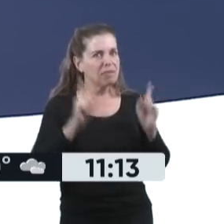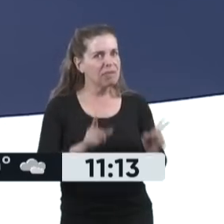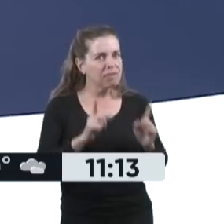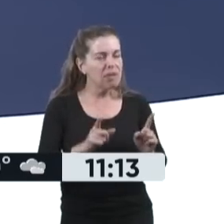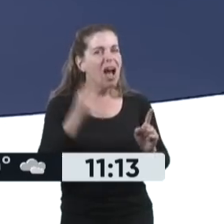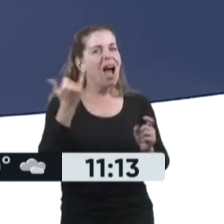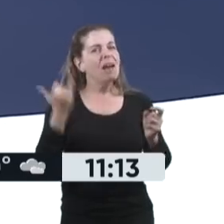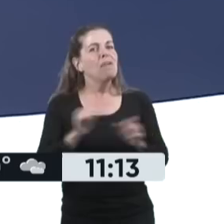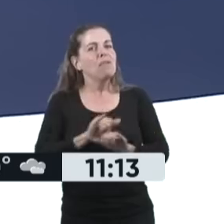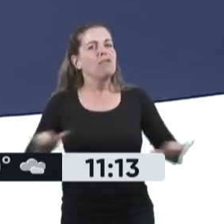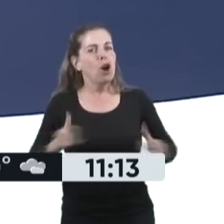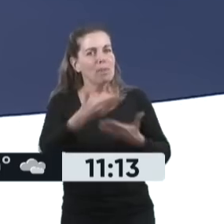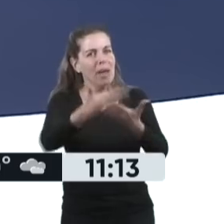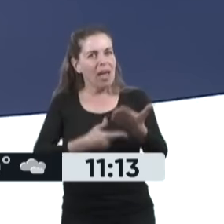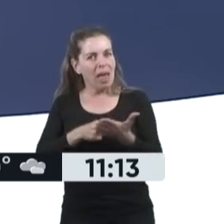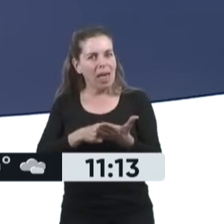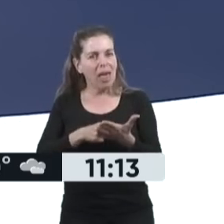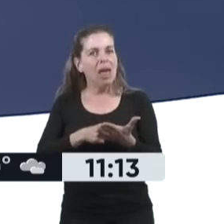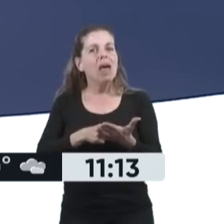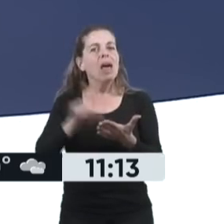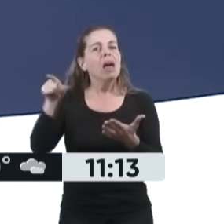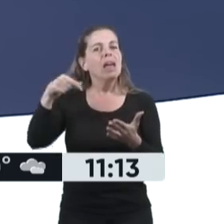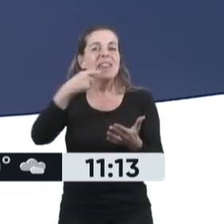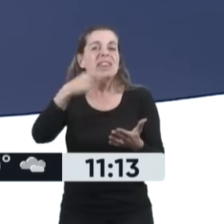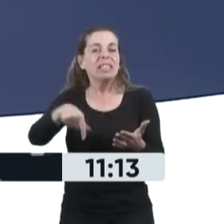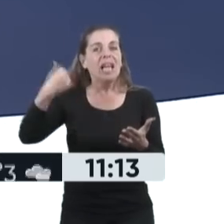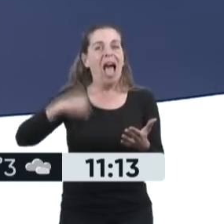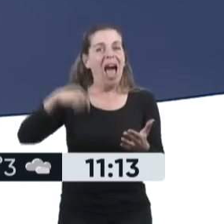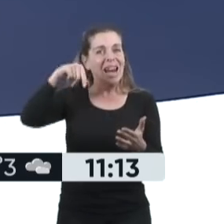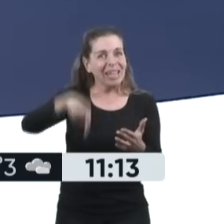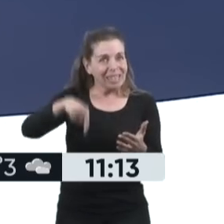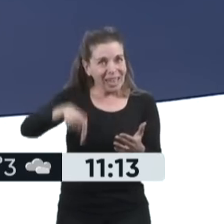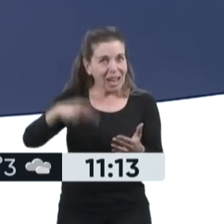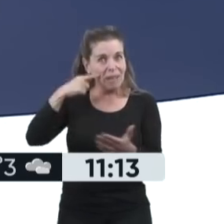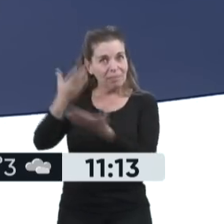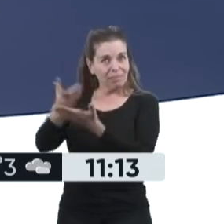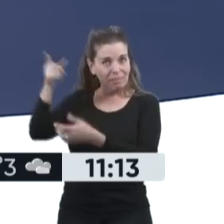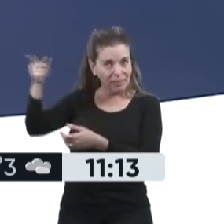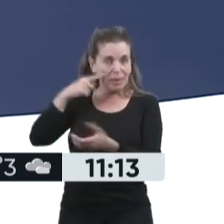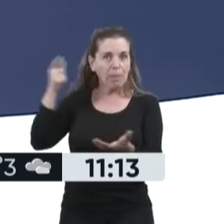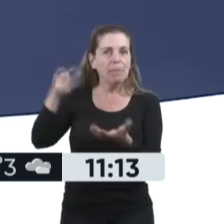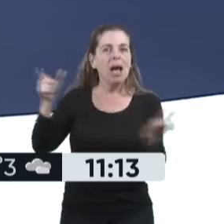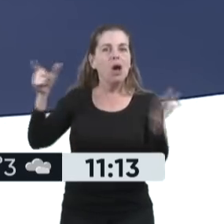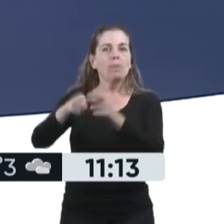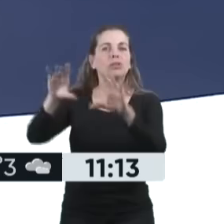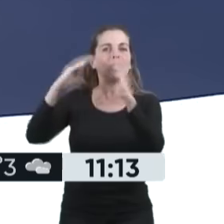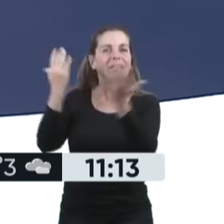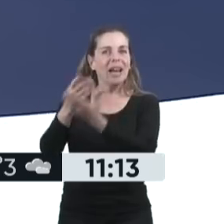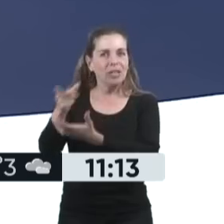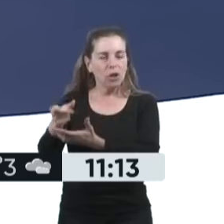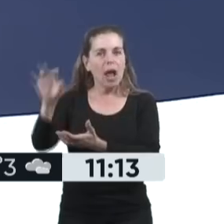un informe que me llegó de Amnistía Internacional, que acaba de presentar a la Comisión Internacional